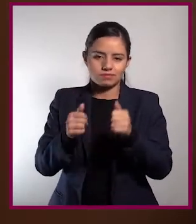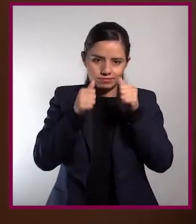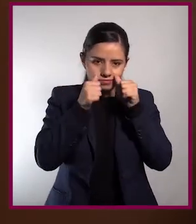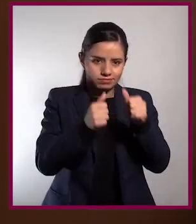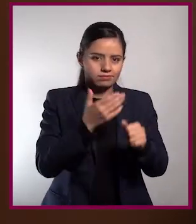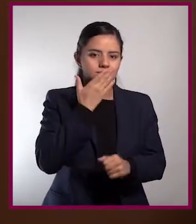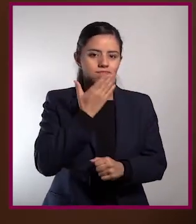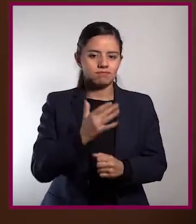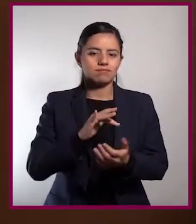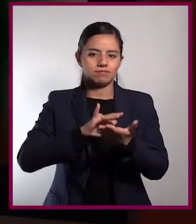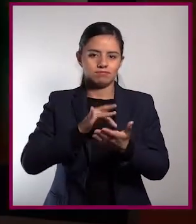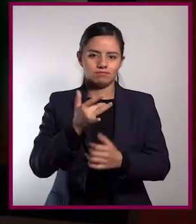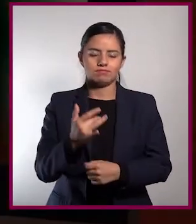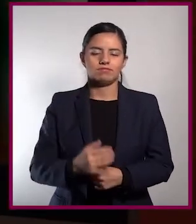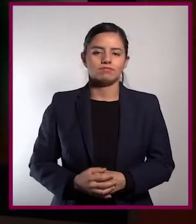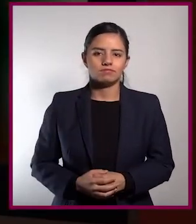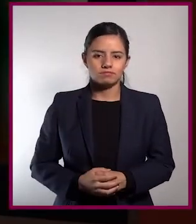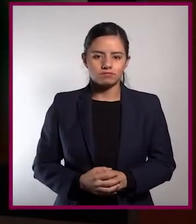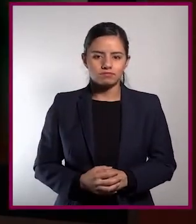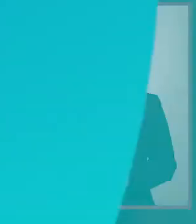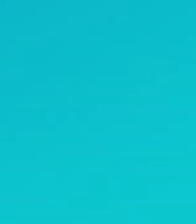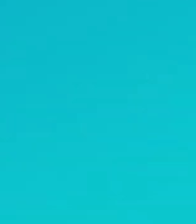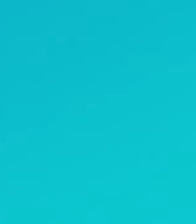una buena atención. Gracias, Pamela.